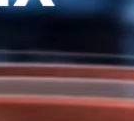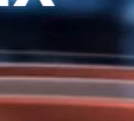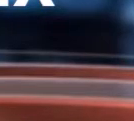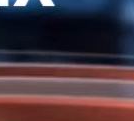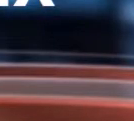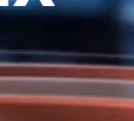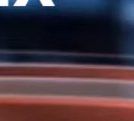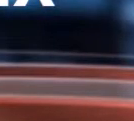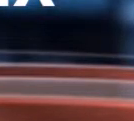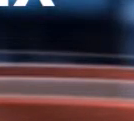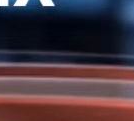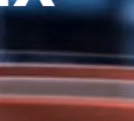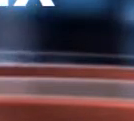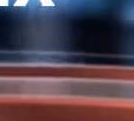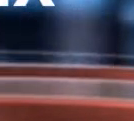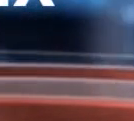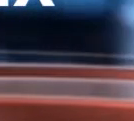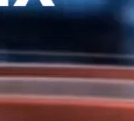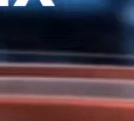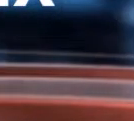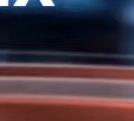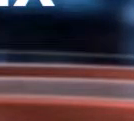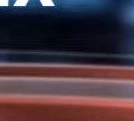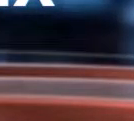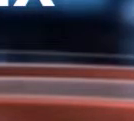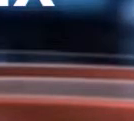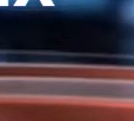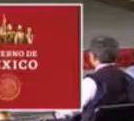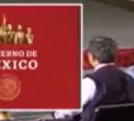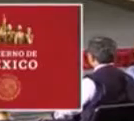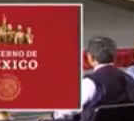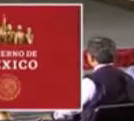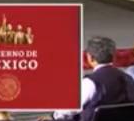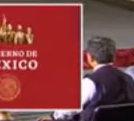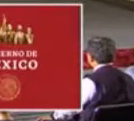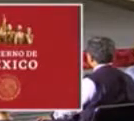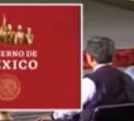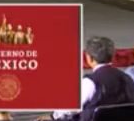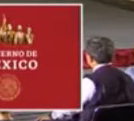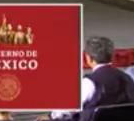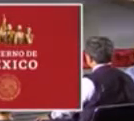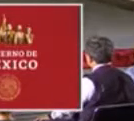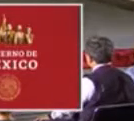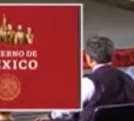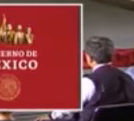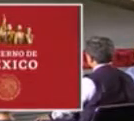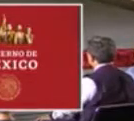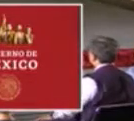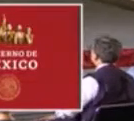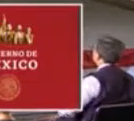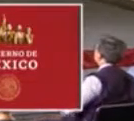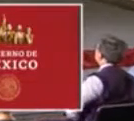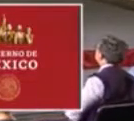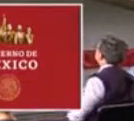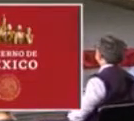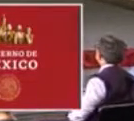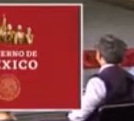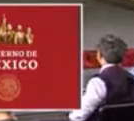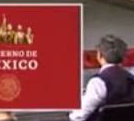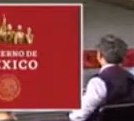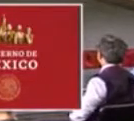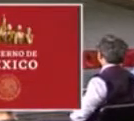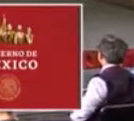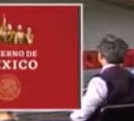Hidalgo Noticias MX presenta. Y vamos a dar a conocer